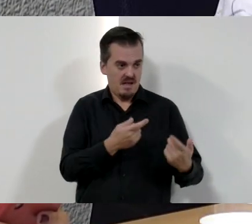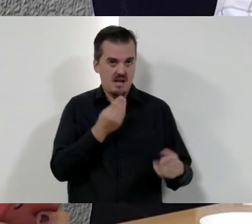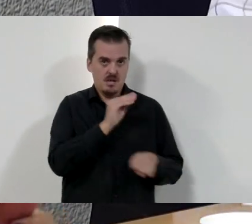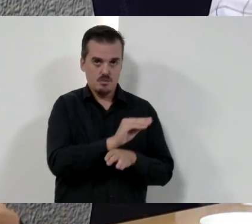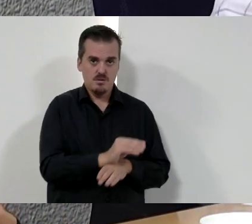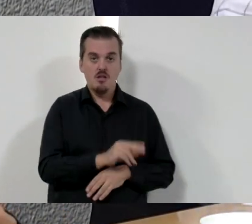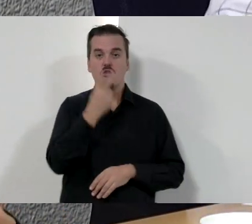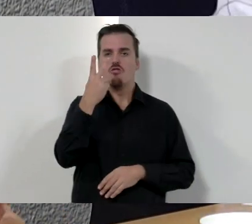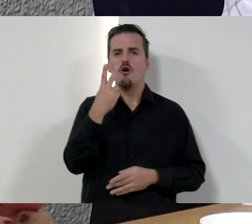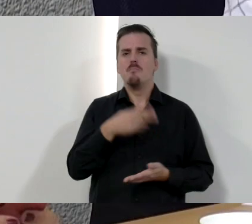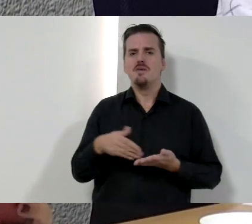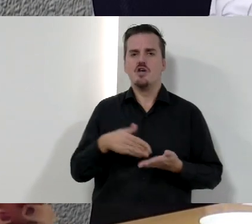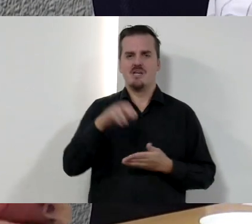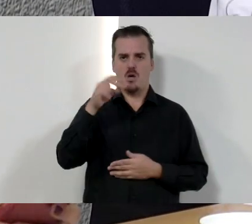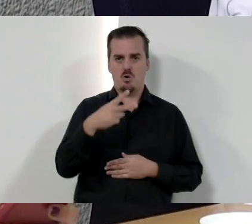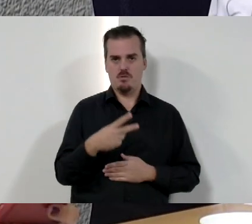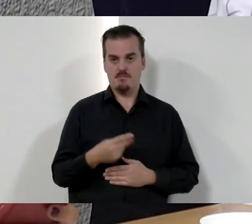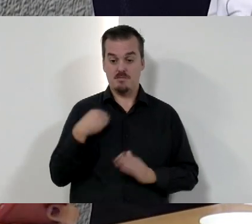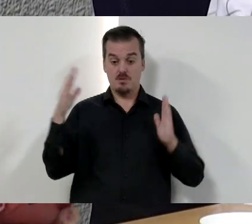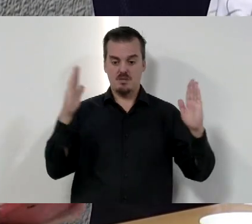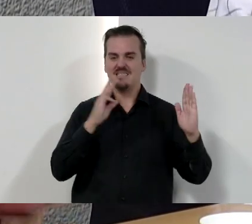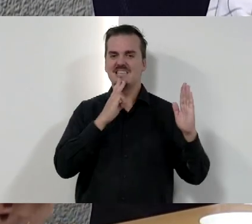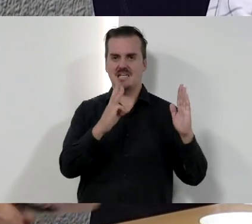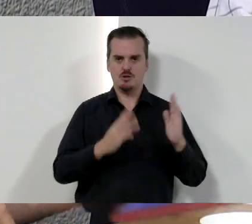están 2 millones de euros en tres años.